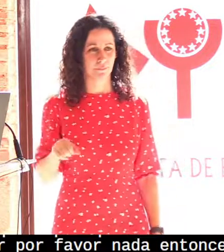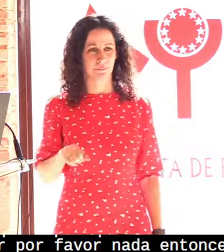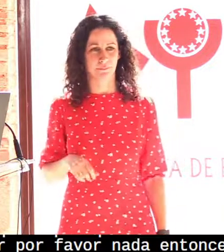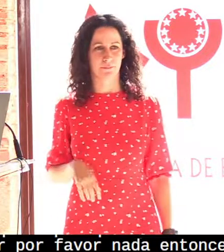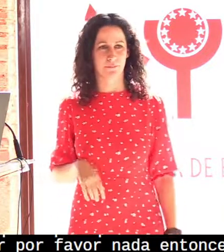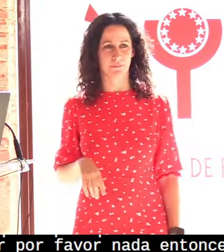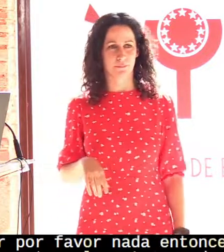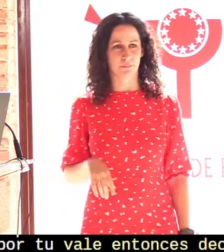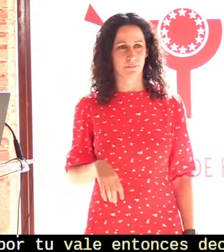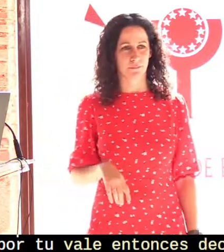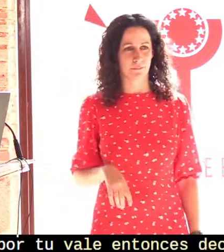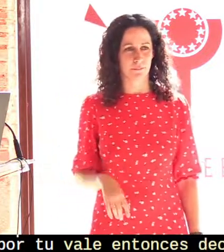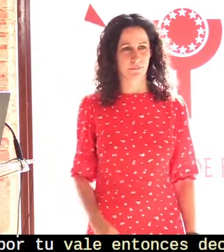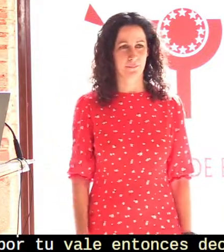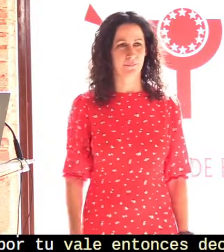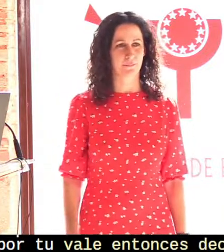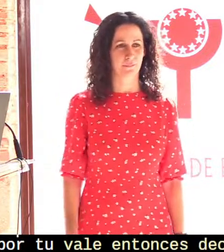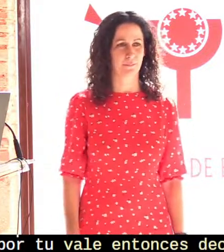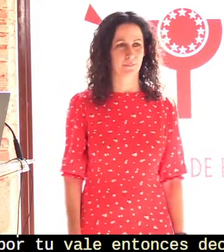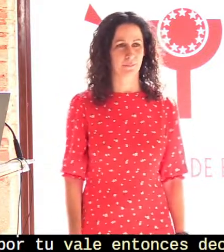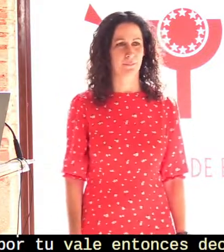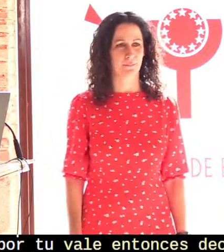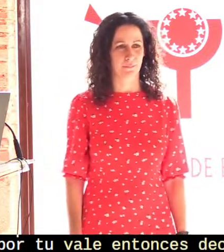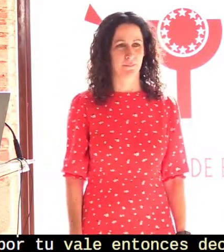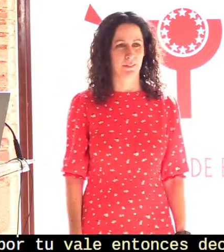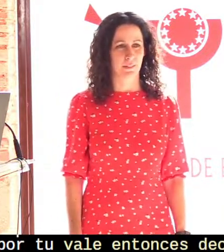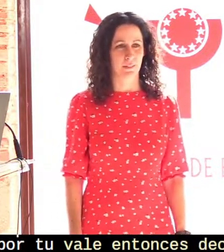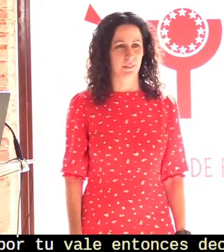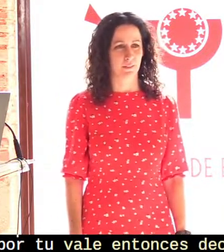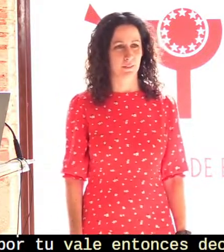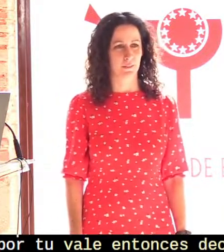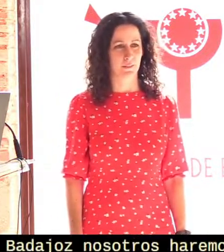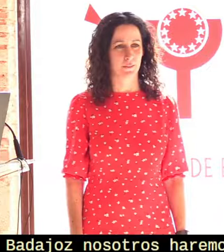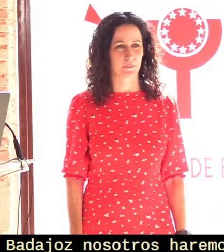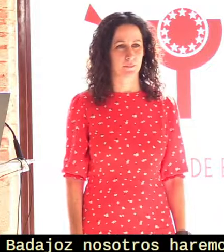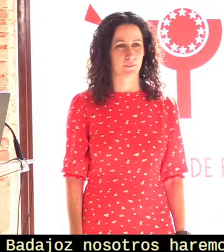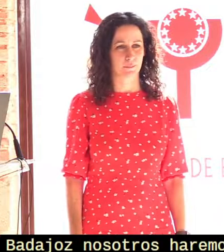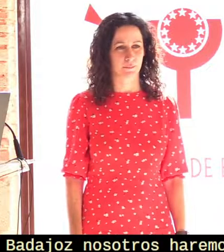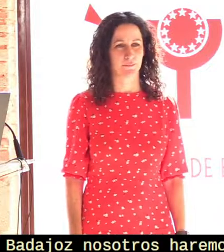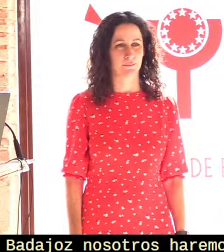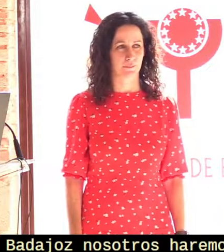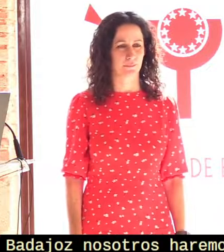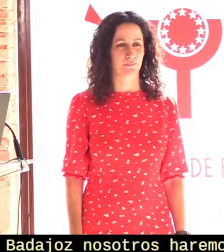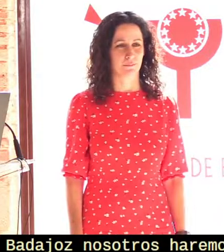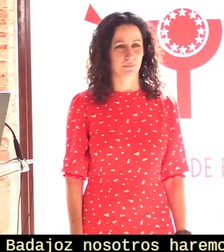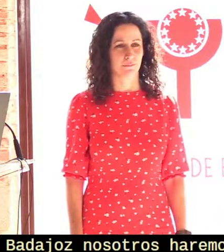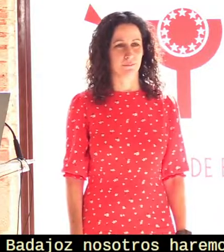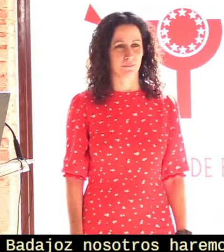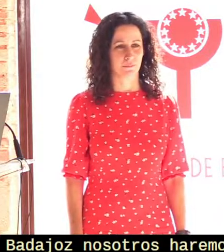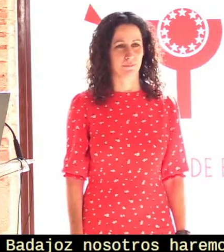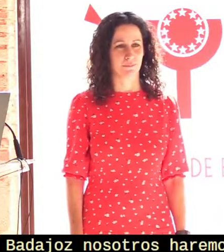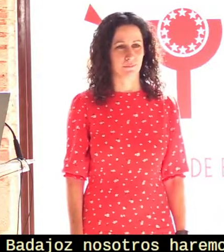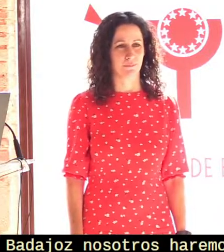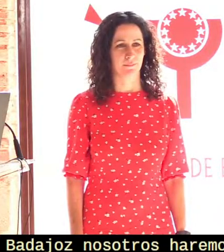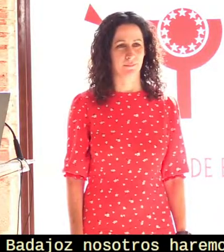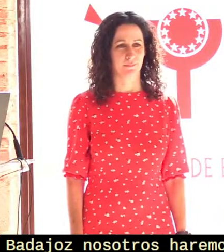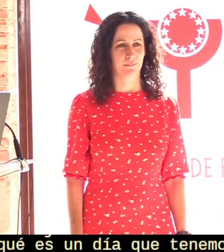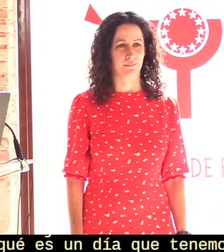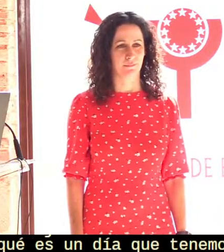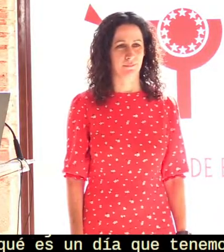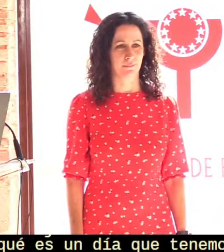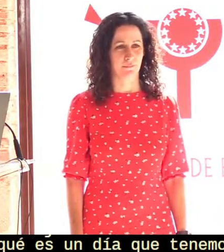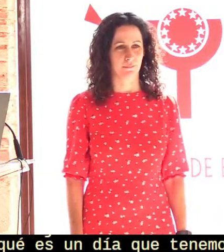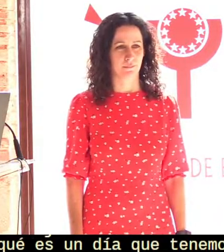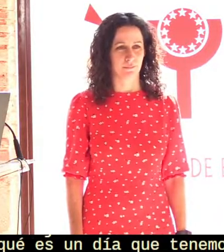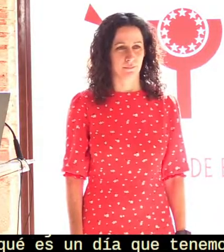deciros eso Que ellos lo van a servir en madjo nosotros haremos actividades en Mérida entonces que es un día que tenemos para compartir con